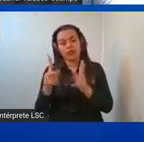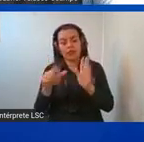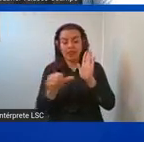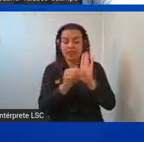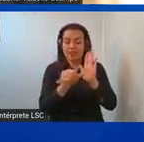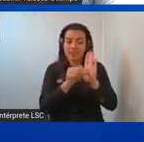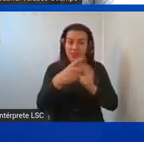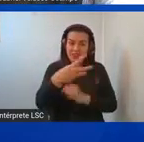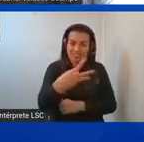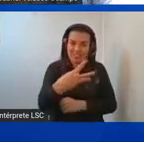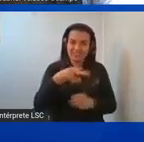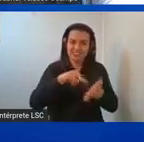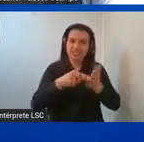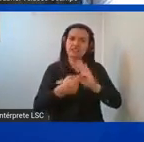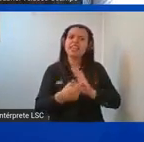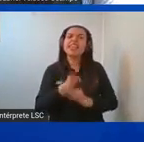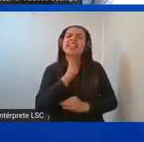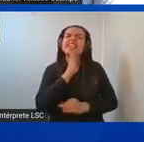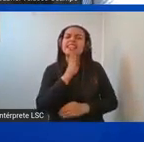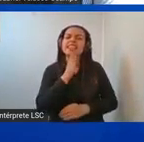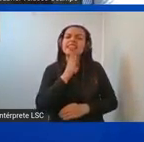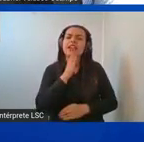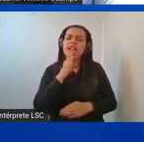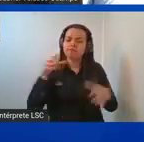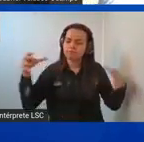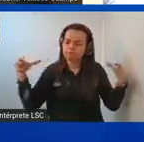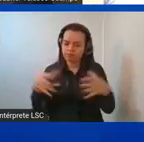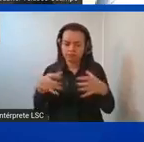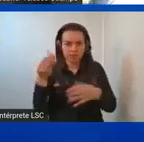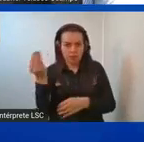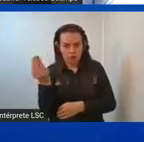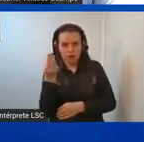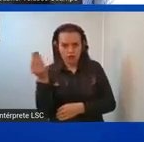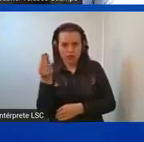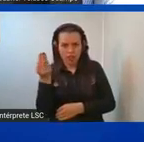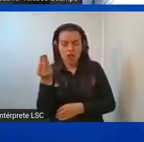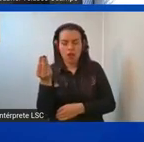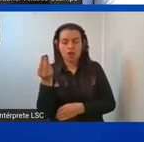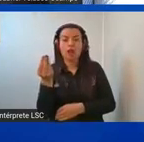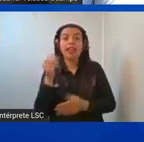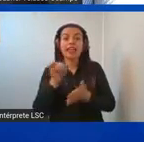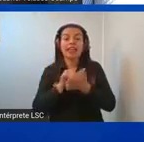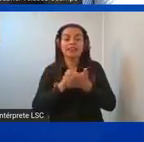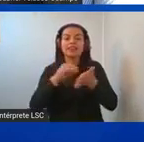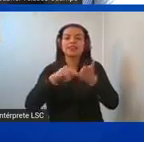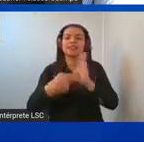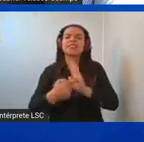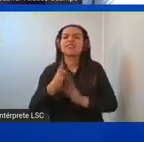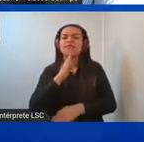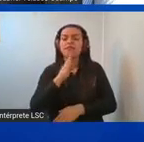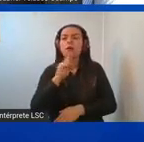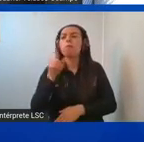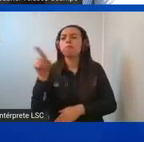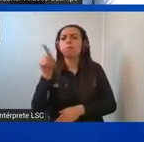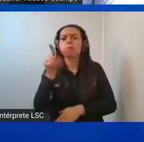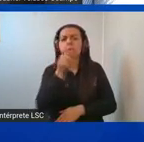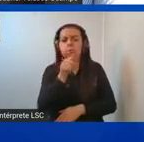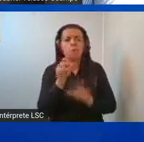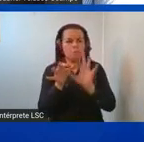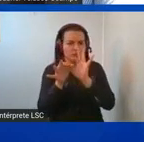estos, quienes integran el comité, el consejo, perdón, están tanto miembros de la